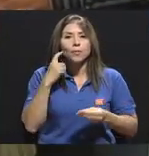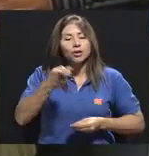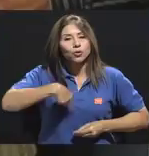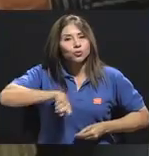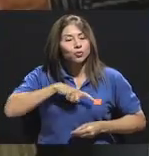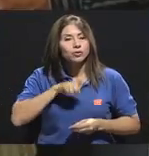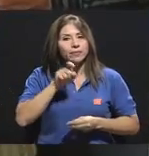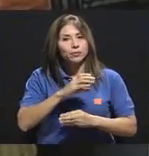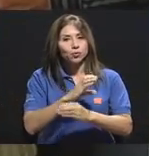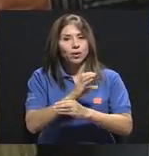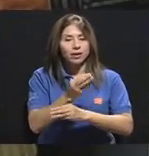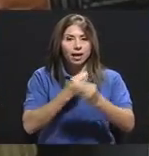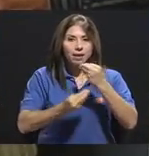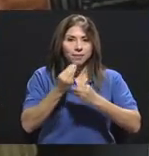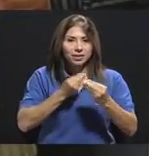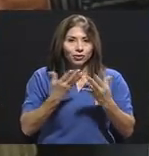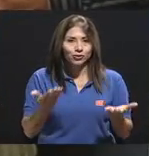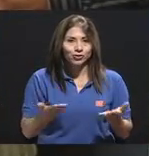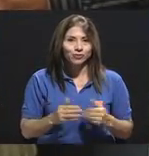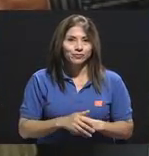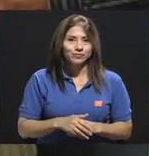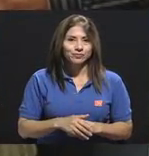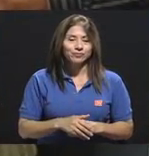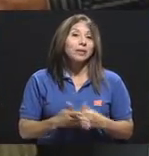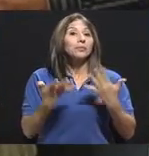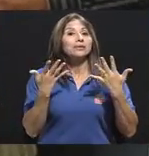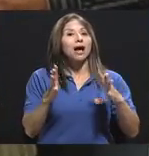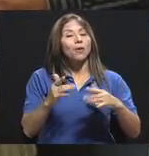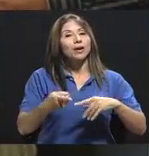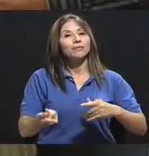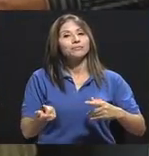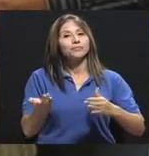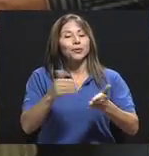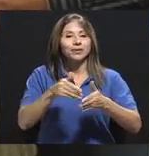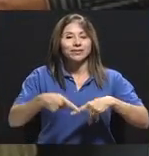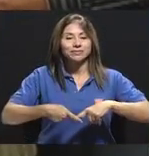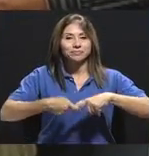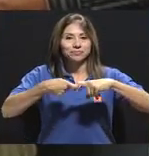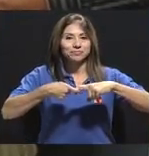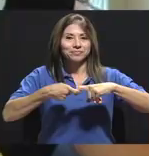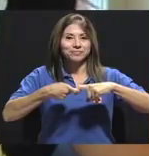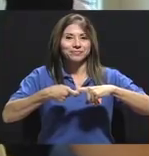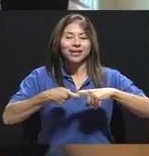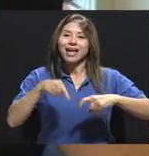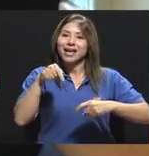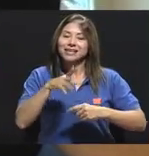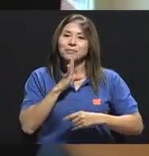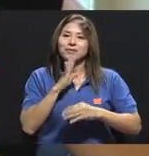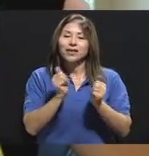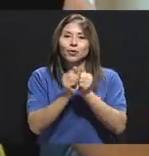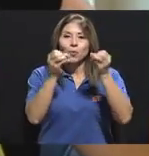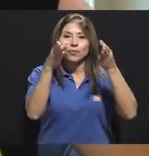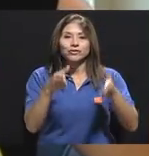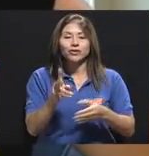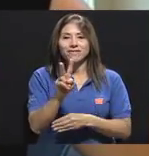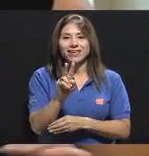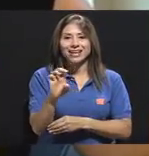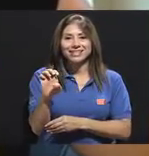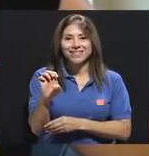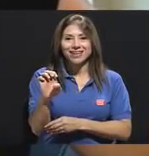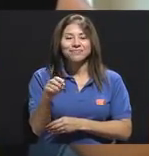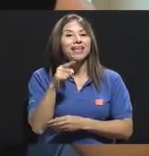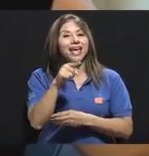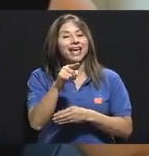de este tipo de alimentos vamos a realizar una otra pausa en esta conversación estamos conversando con la profesora Viviana Esquivel